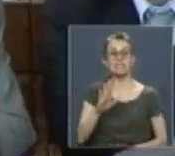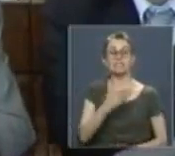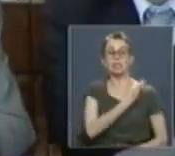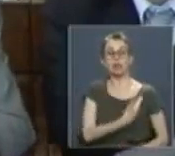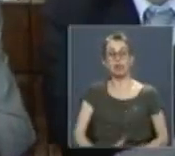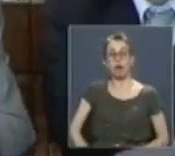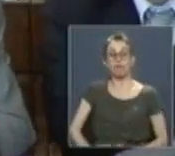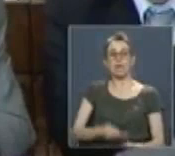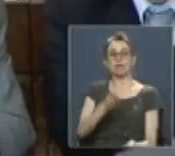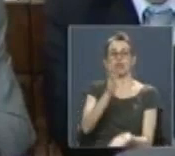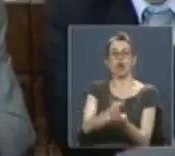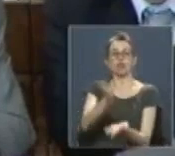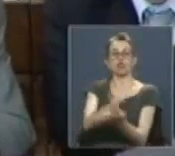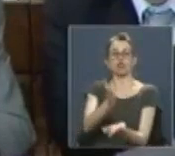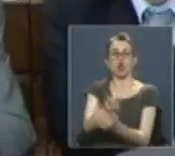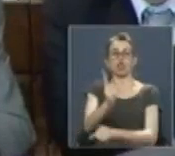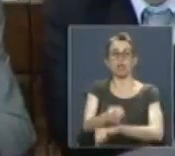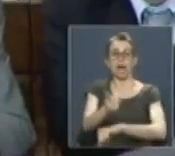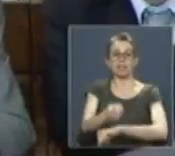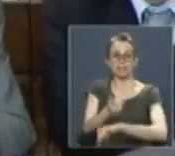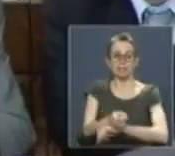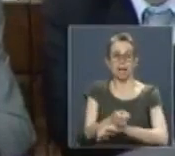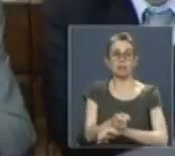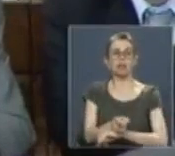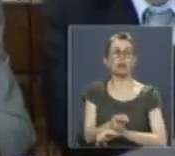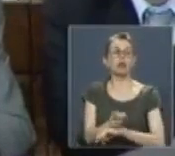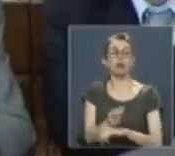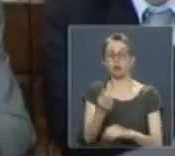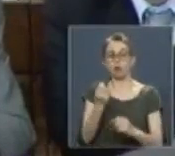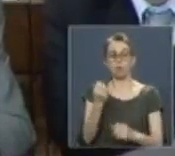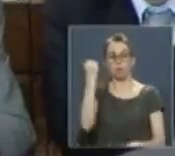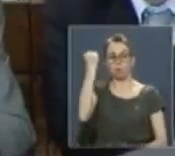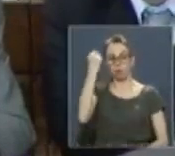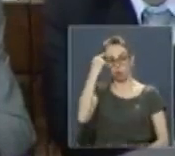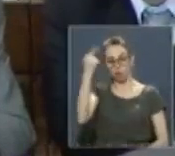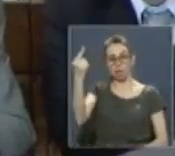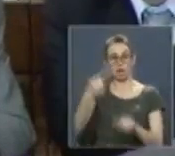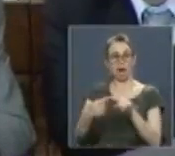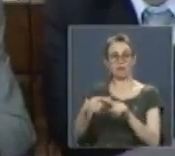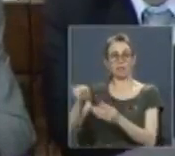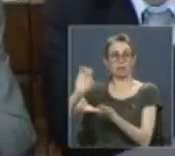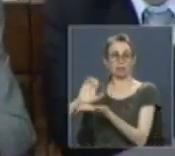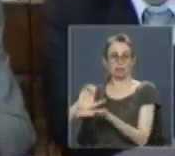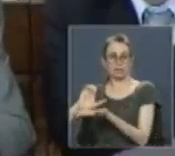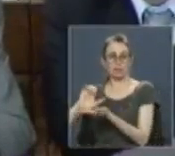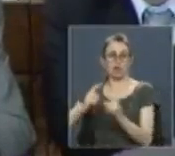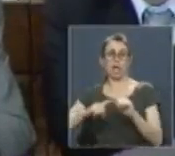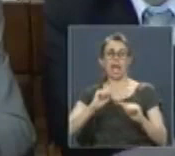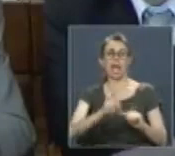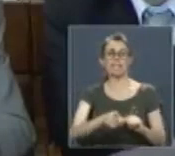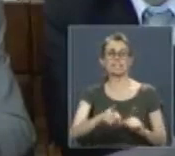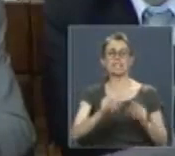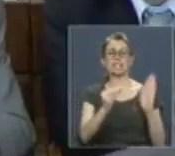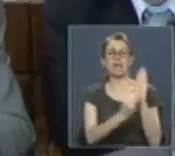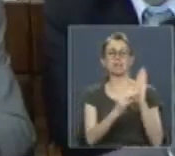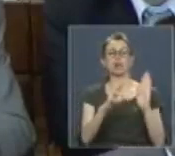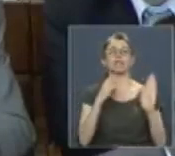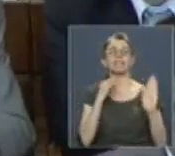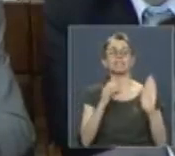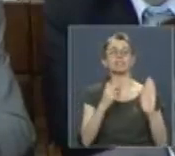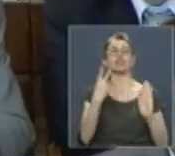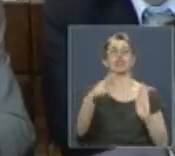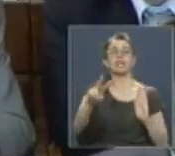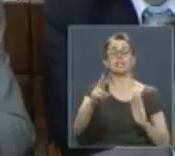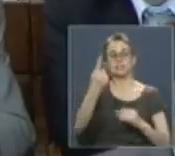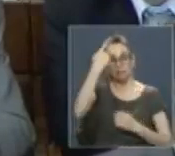o totalitarios. Nada sostiene un poder tan arbitrario por parte del Estado como la exigencia de un requisito que pertenece a la